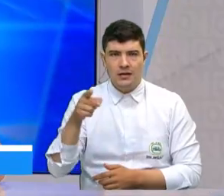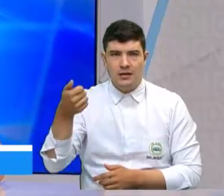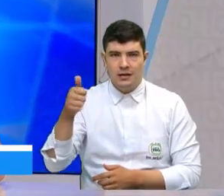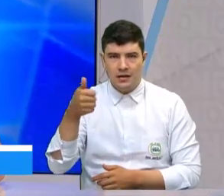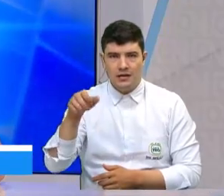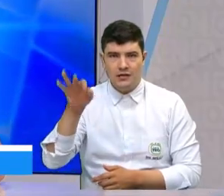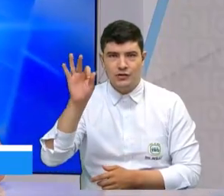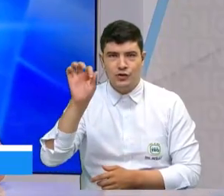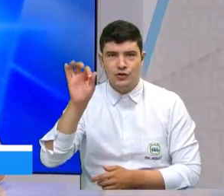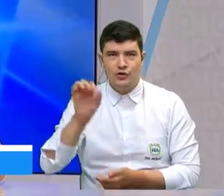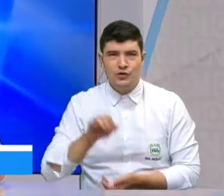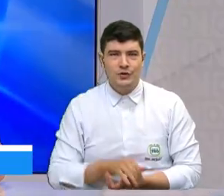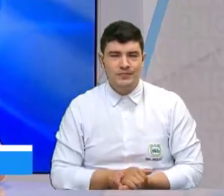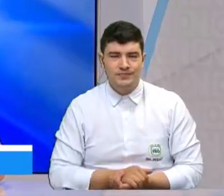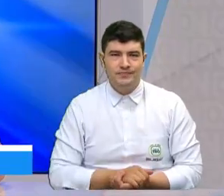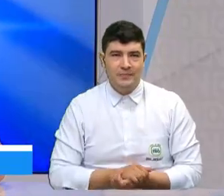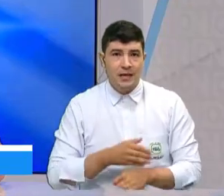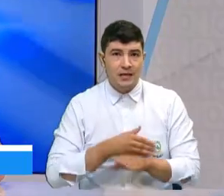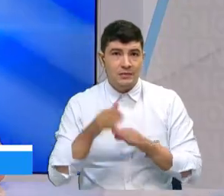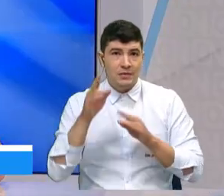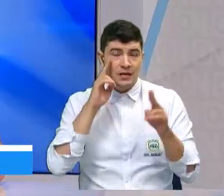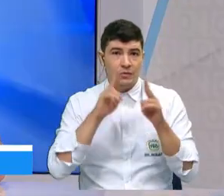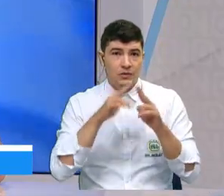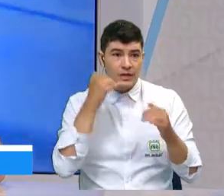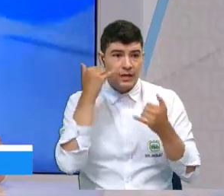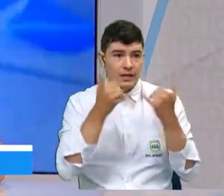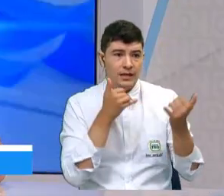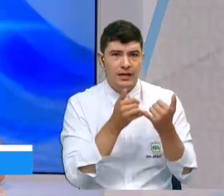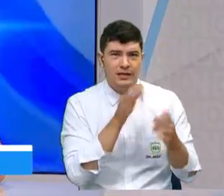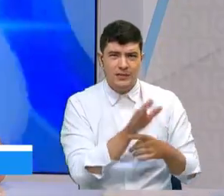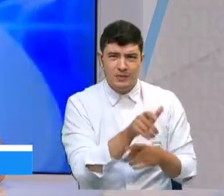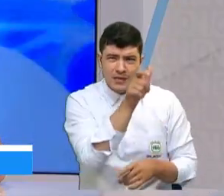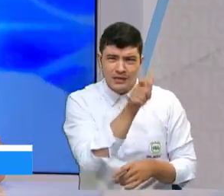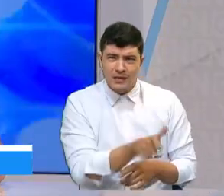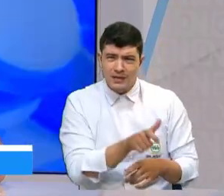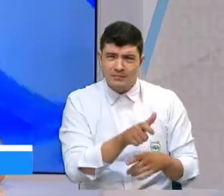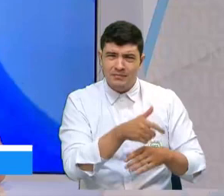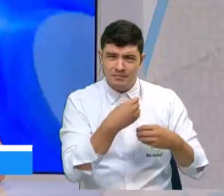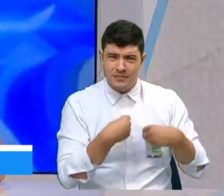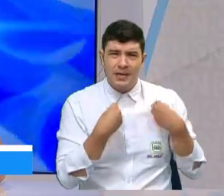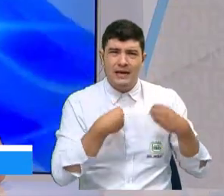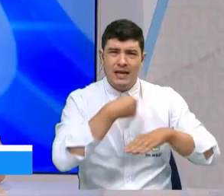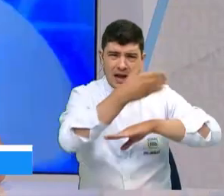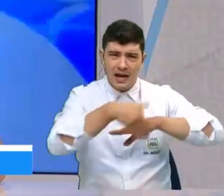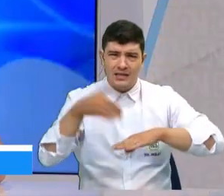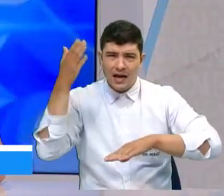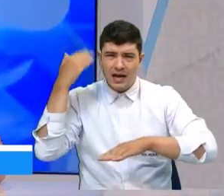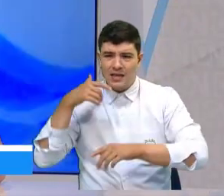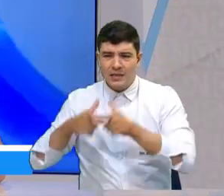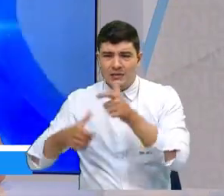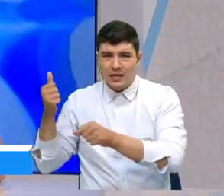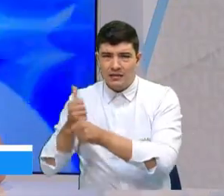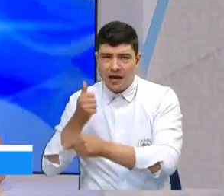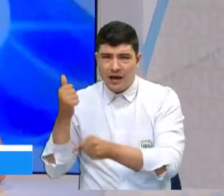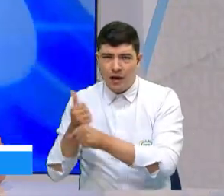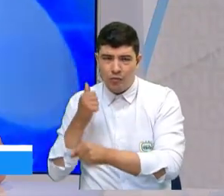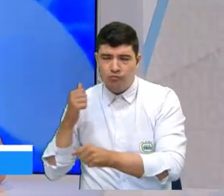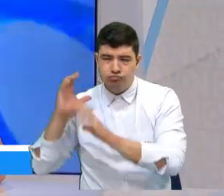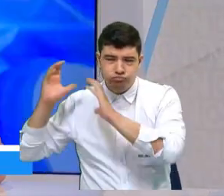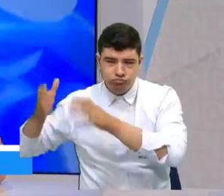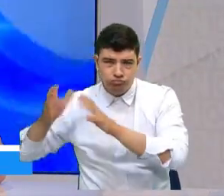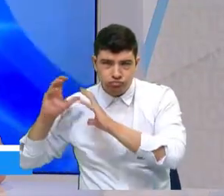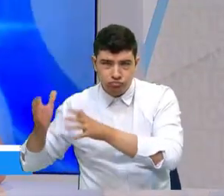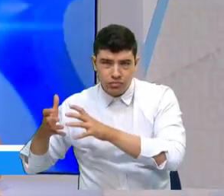Luego de conocerse la identidad del habitante de calle que fue agredido por recolectores de basura en Bucaramanga y de escuchar su versión